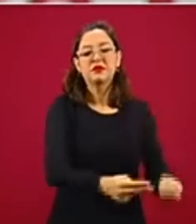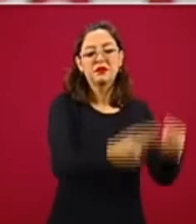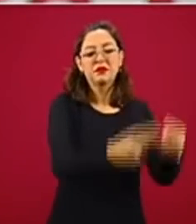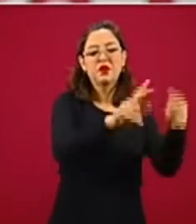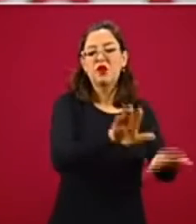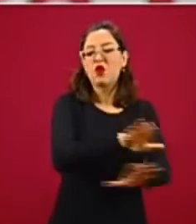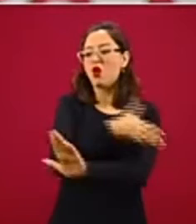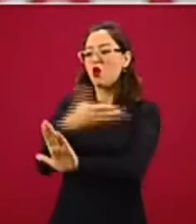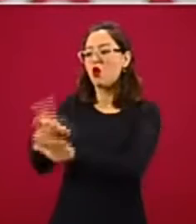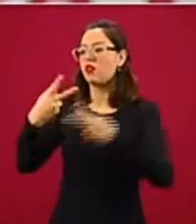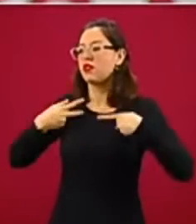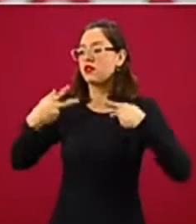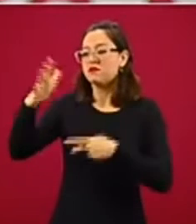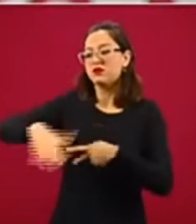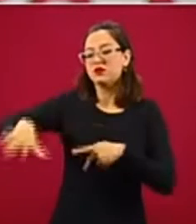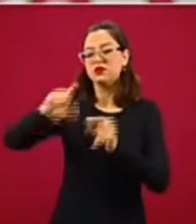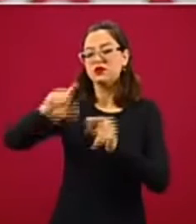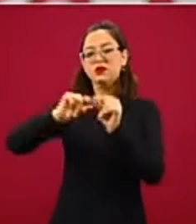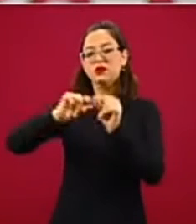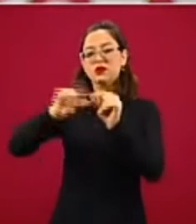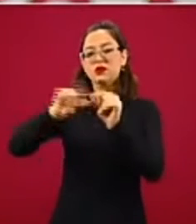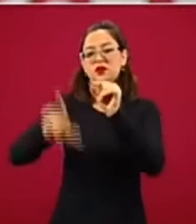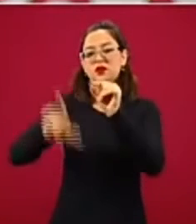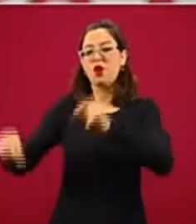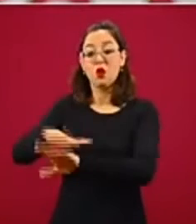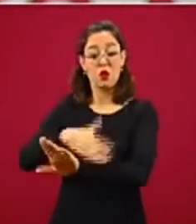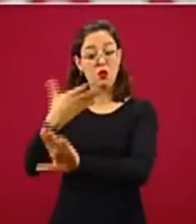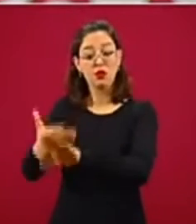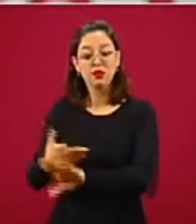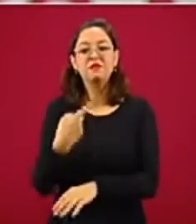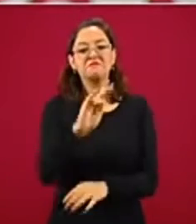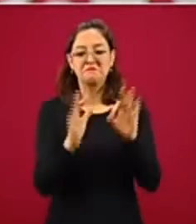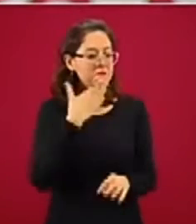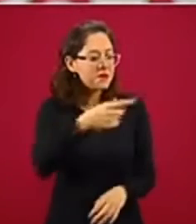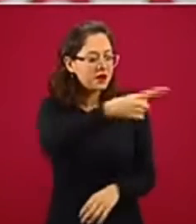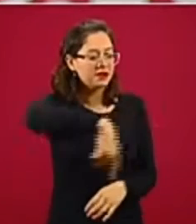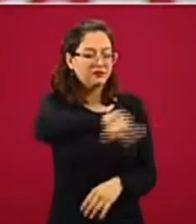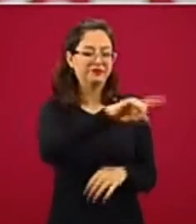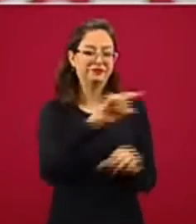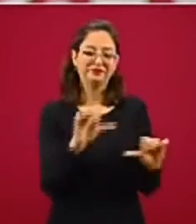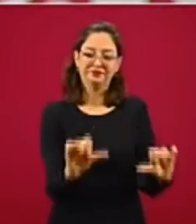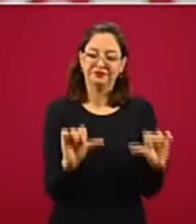buenas para los que han estado medrando,